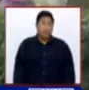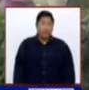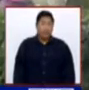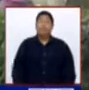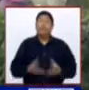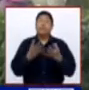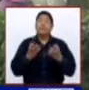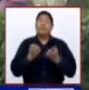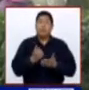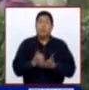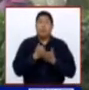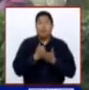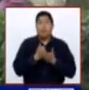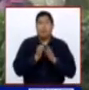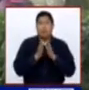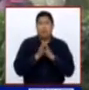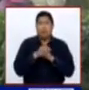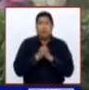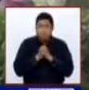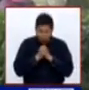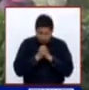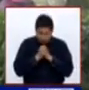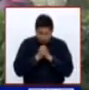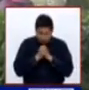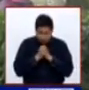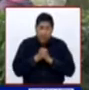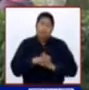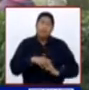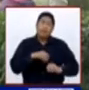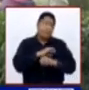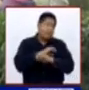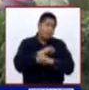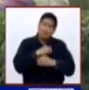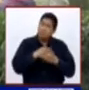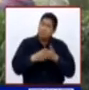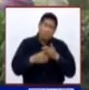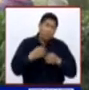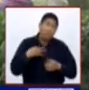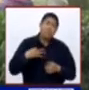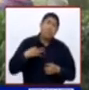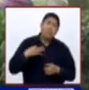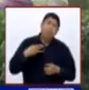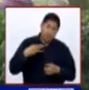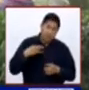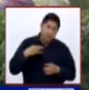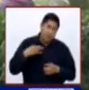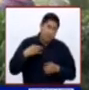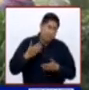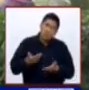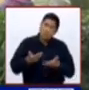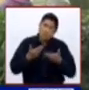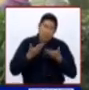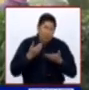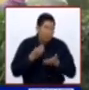Quisiera que me ayuden. El cariño que tengan, voluntario, una periodista,